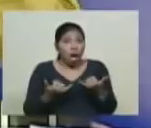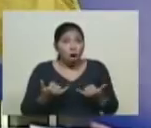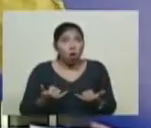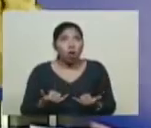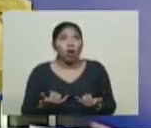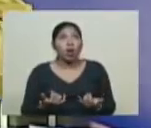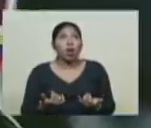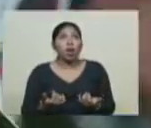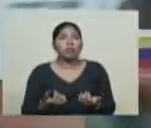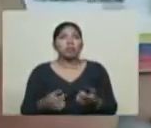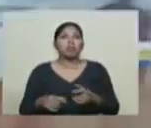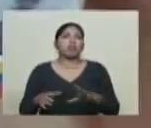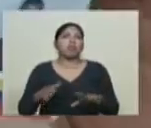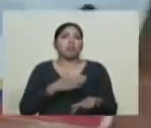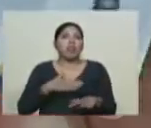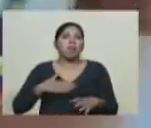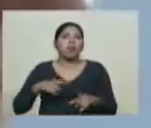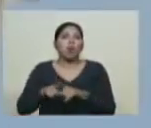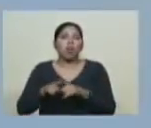haciendo? Certificar.